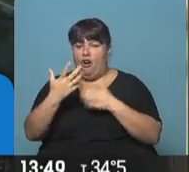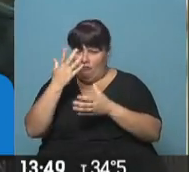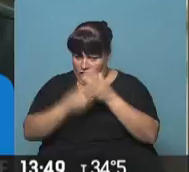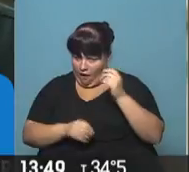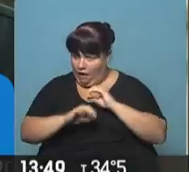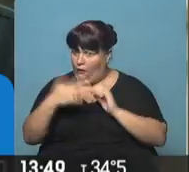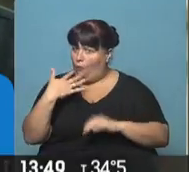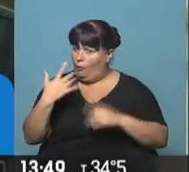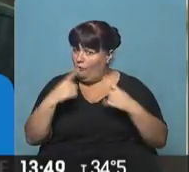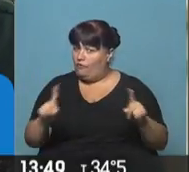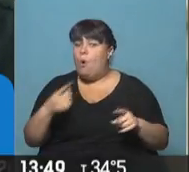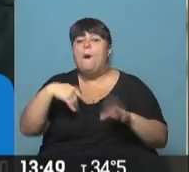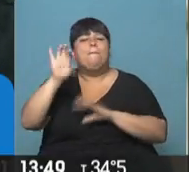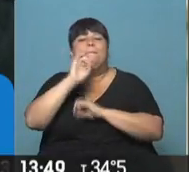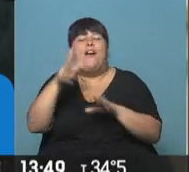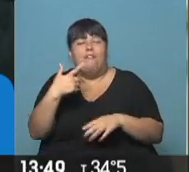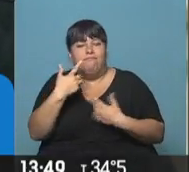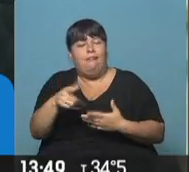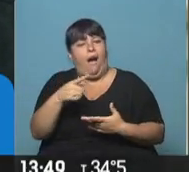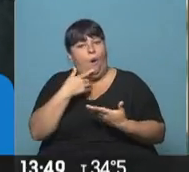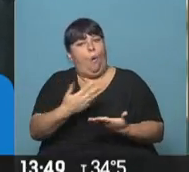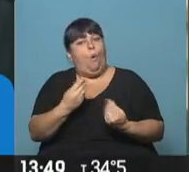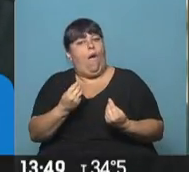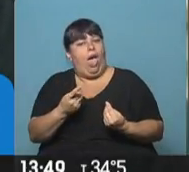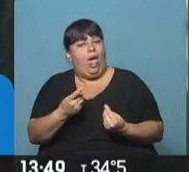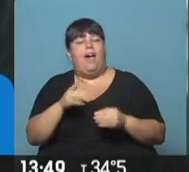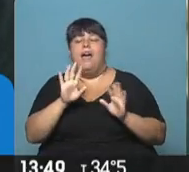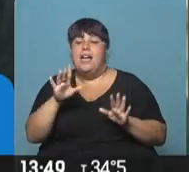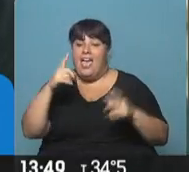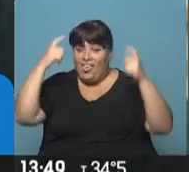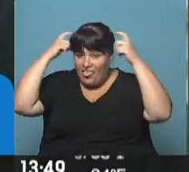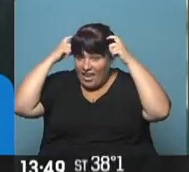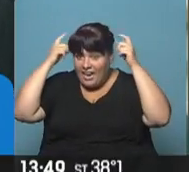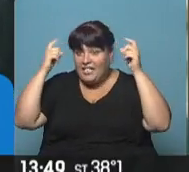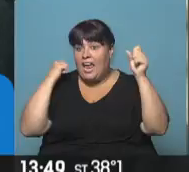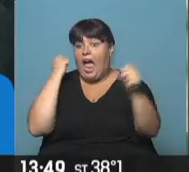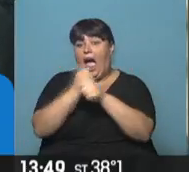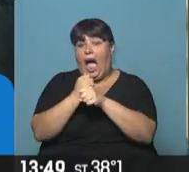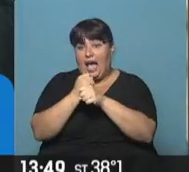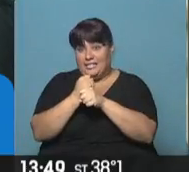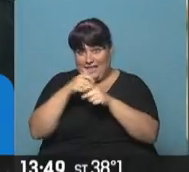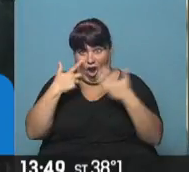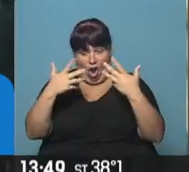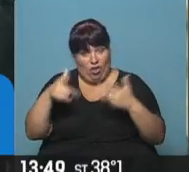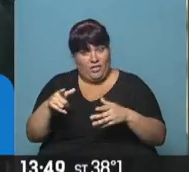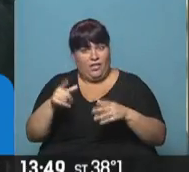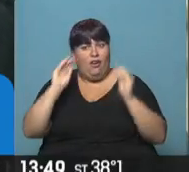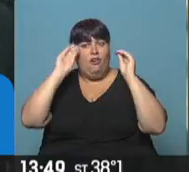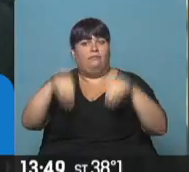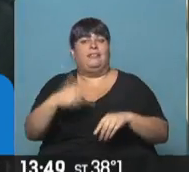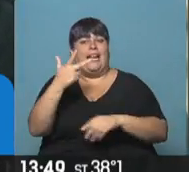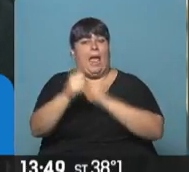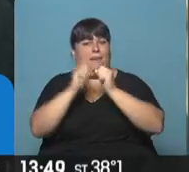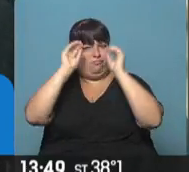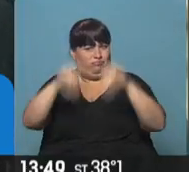que eran increíbles. ¿Cuál fue el mayor o el que te llamó más la atención? Mira, Disney, hasta que llegó a ser lo que hoy conocemos, fundió 3